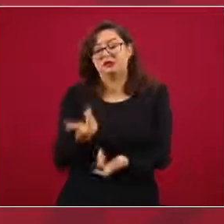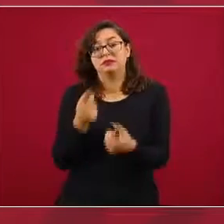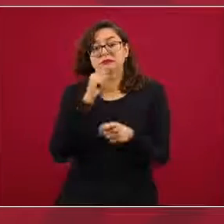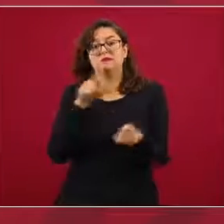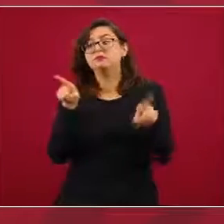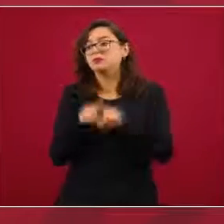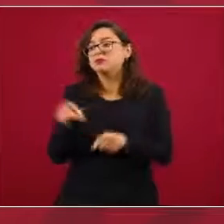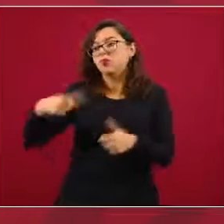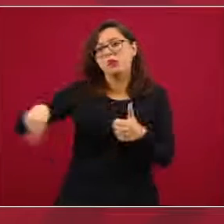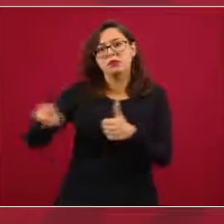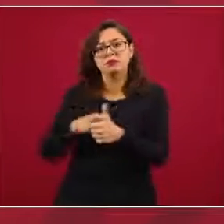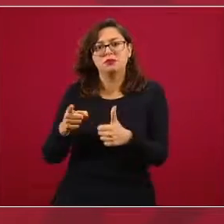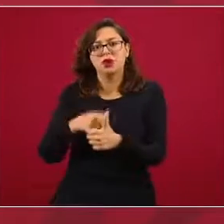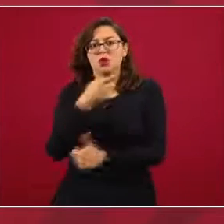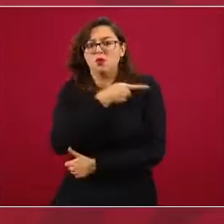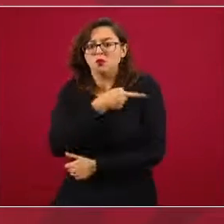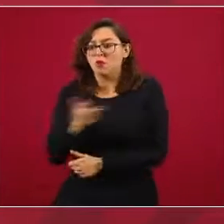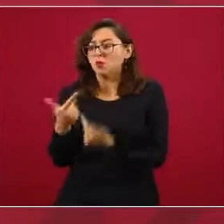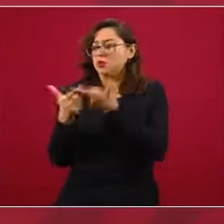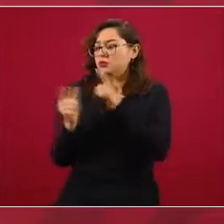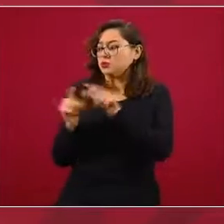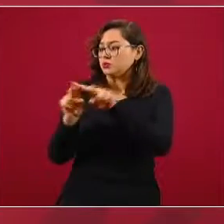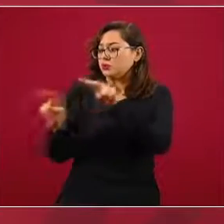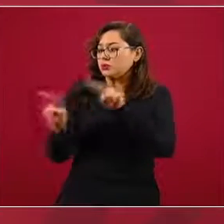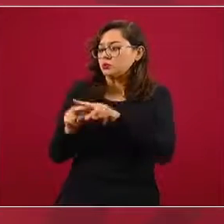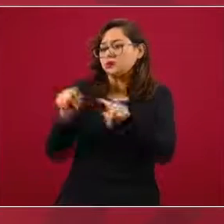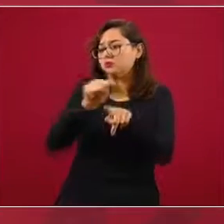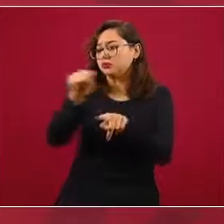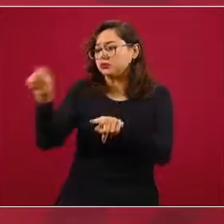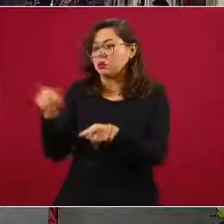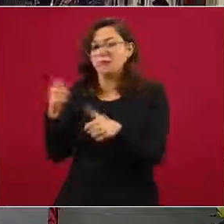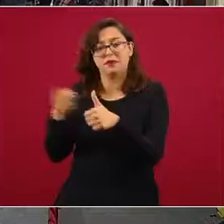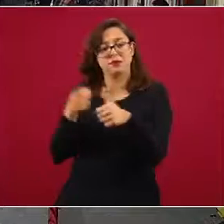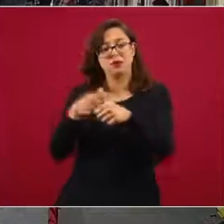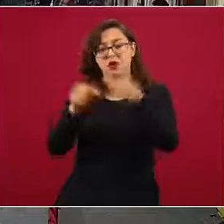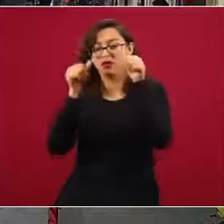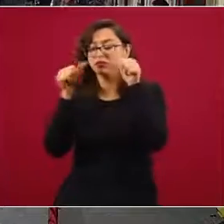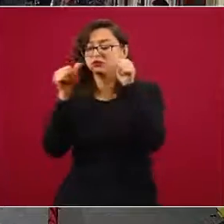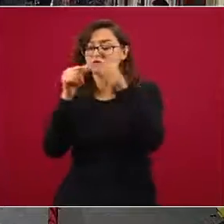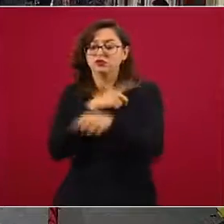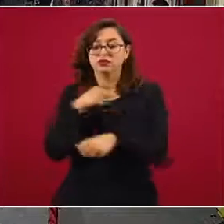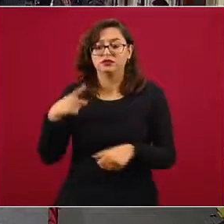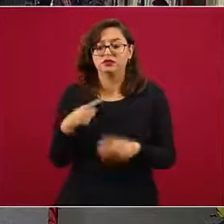grupos vulnerables, que hace rato se oyó la opinión. Muchas gracias.